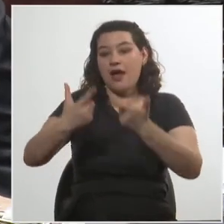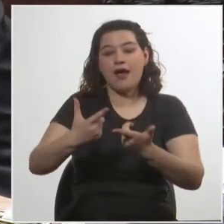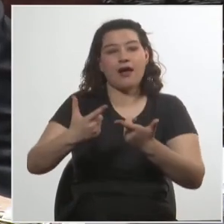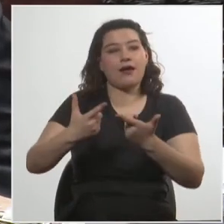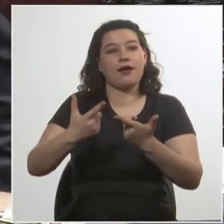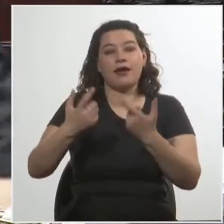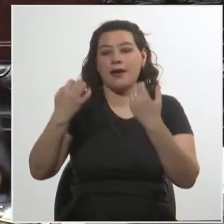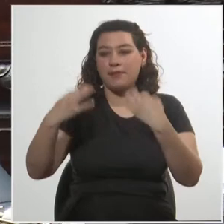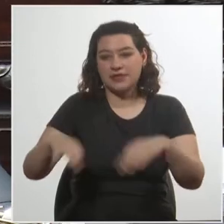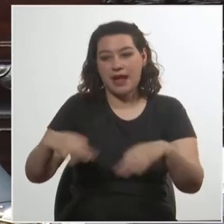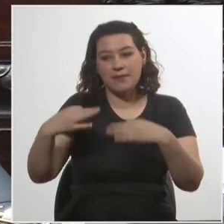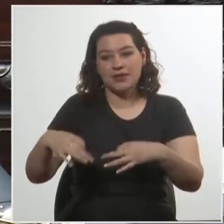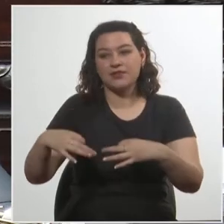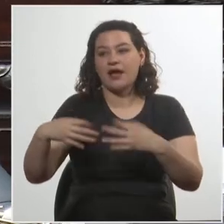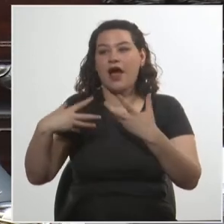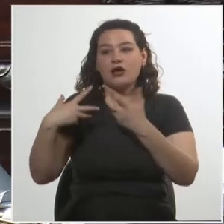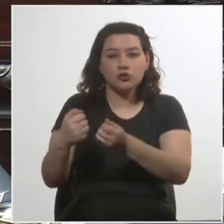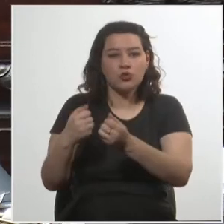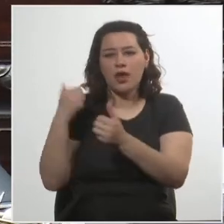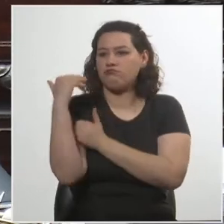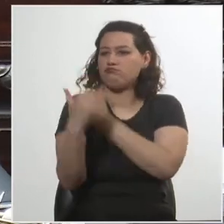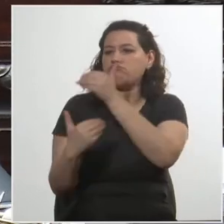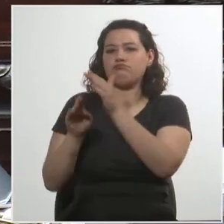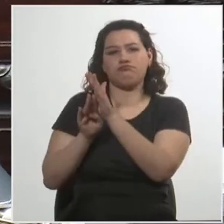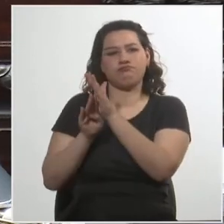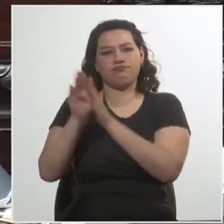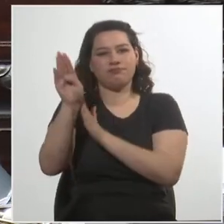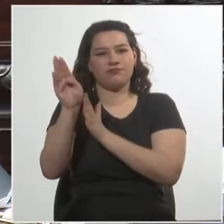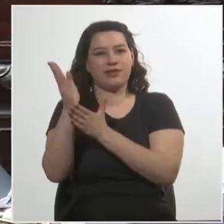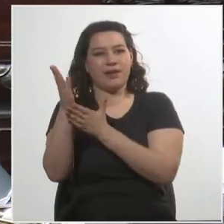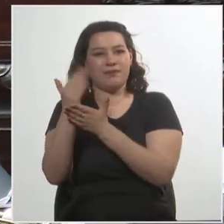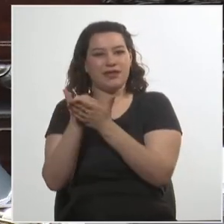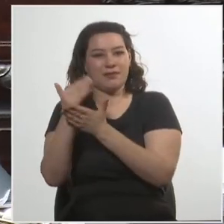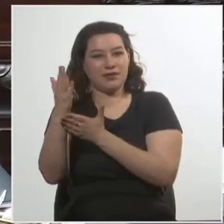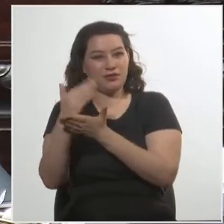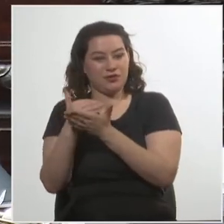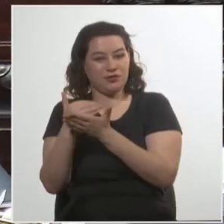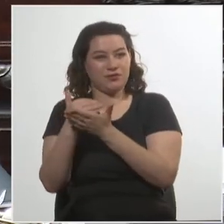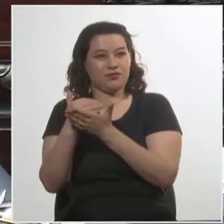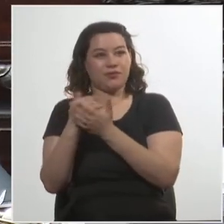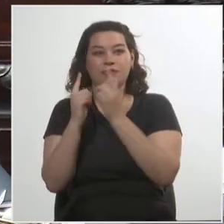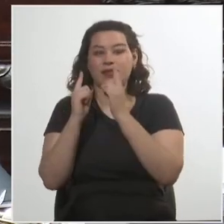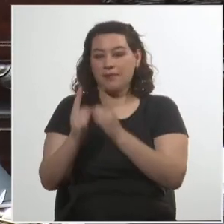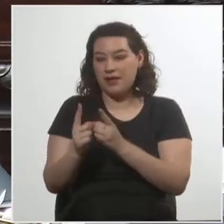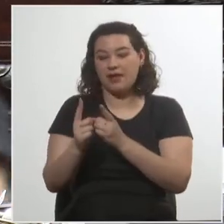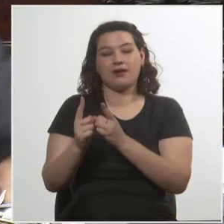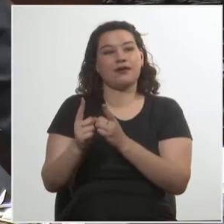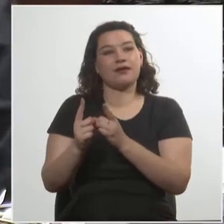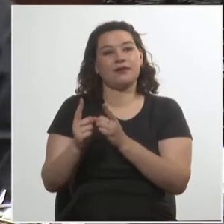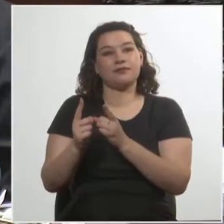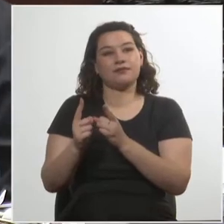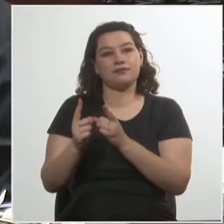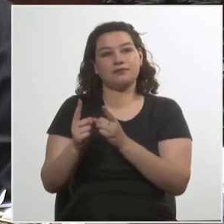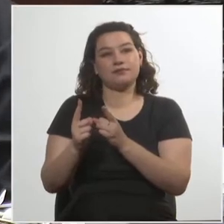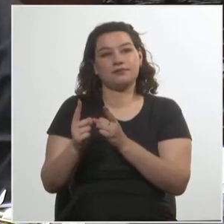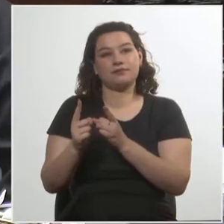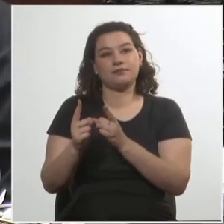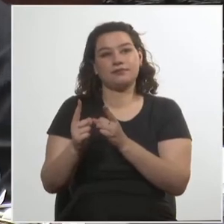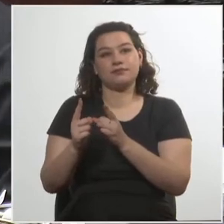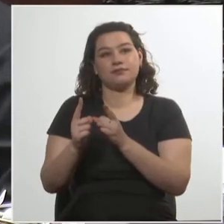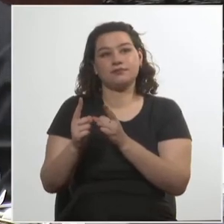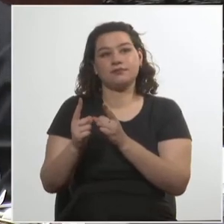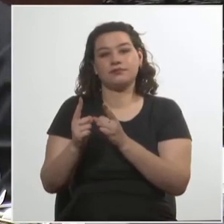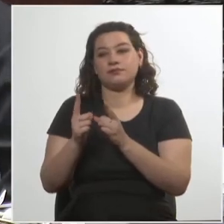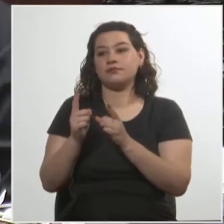al desarrollo local es es fuente del desarrollo regional